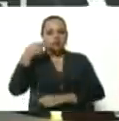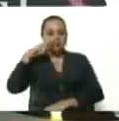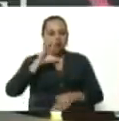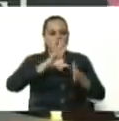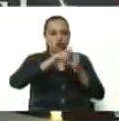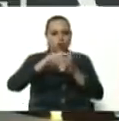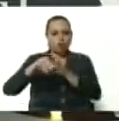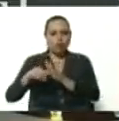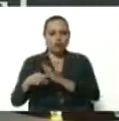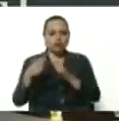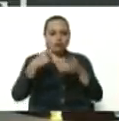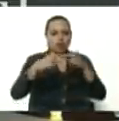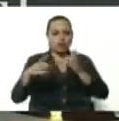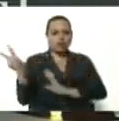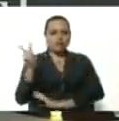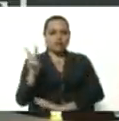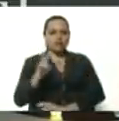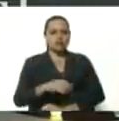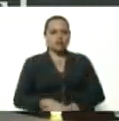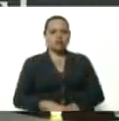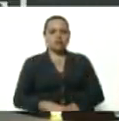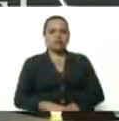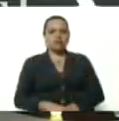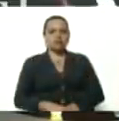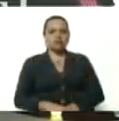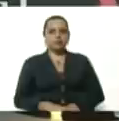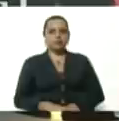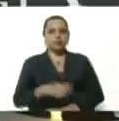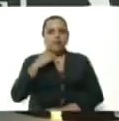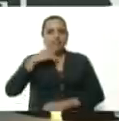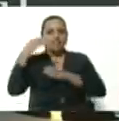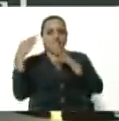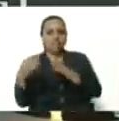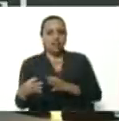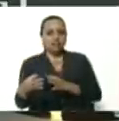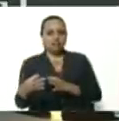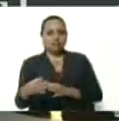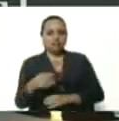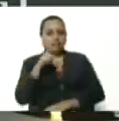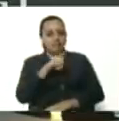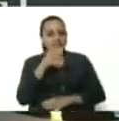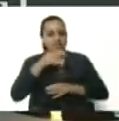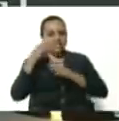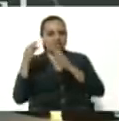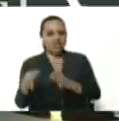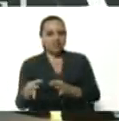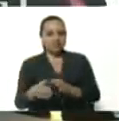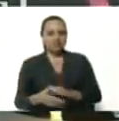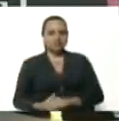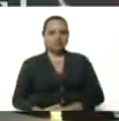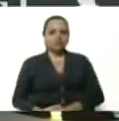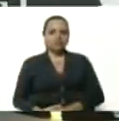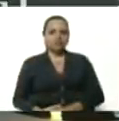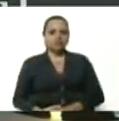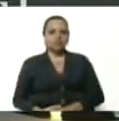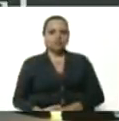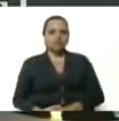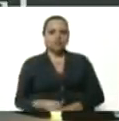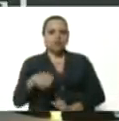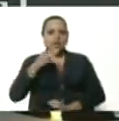las propiedades de Venezuela en el exterior. La verdad es la verdad. Y por la